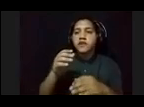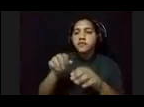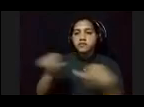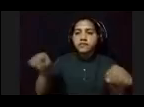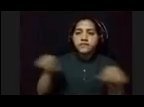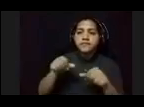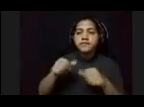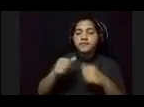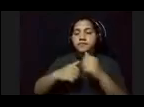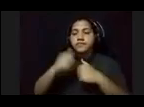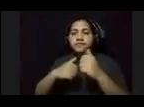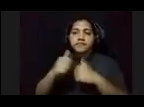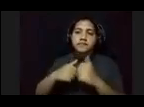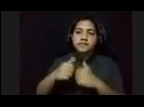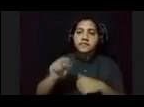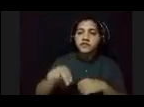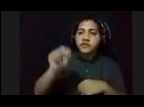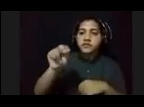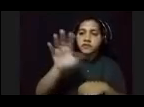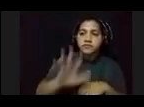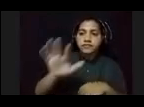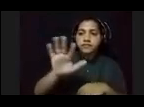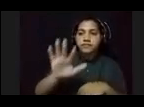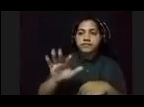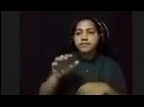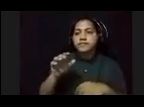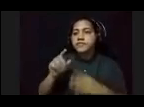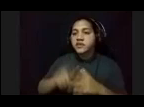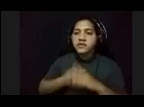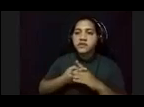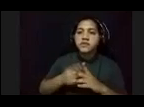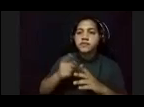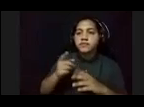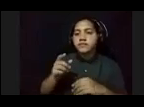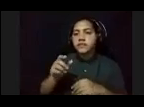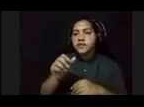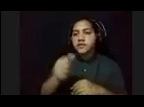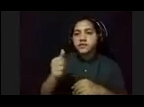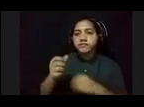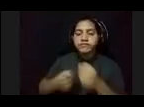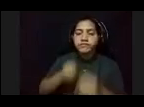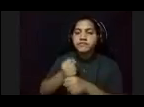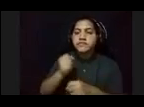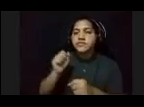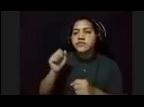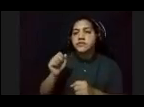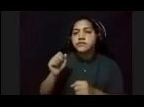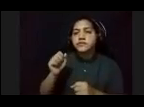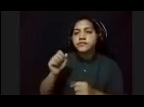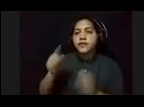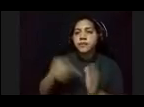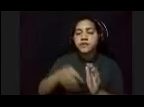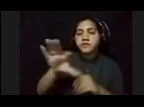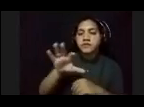Orígenes de la población en las primeras décadas del siglo XX. Como mencionara anteriormente, la